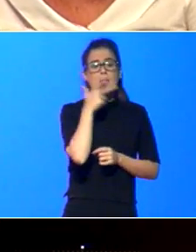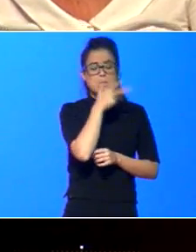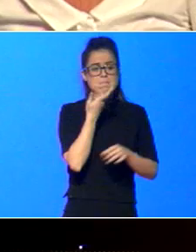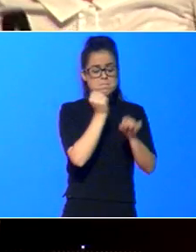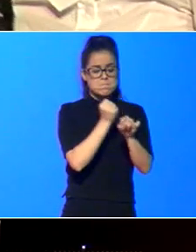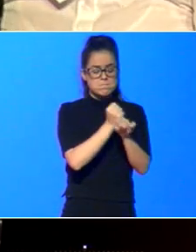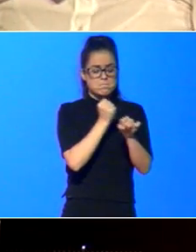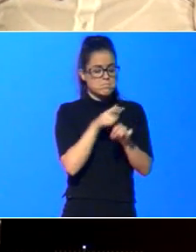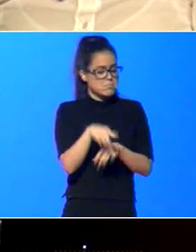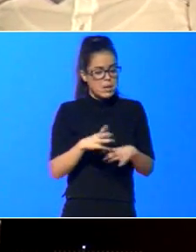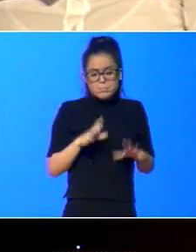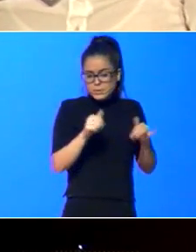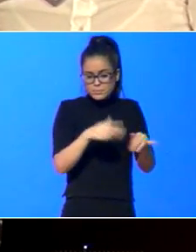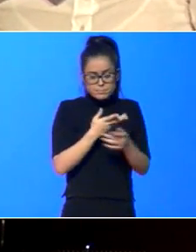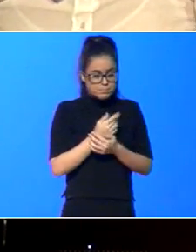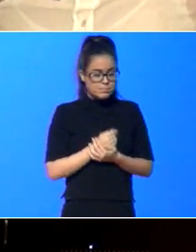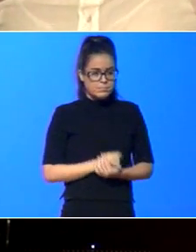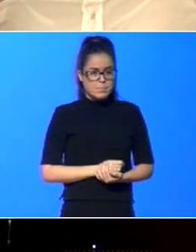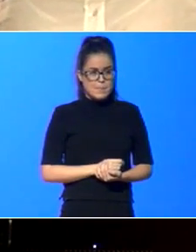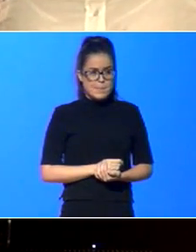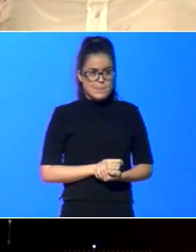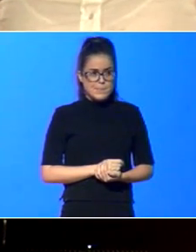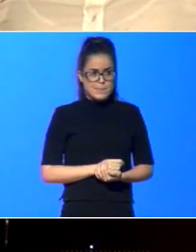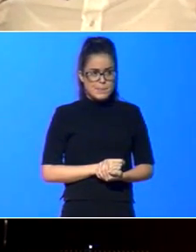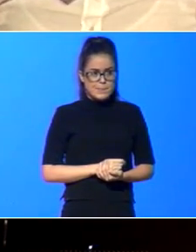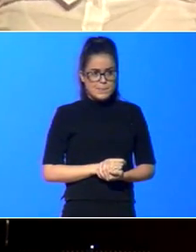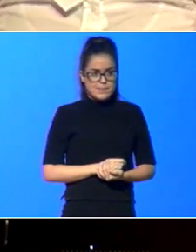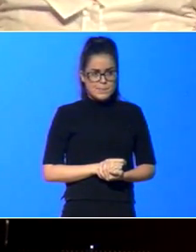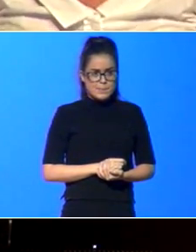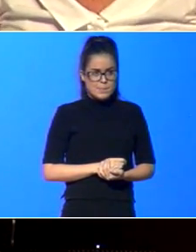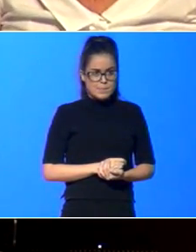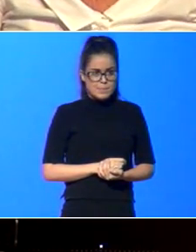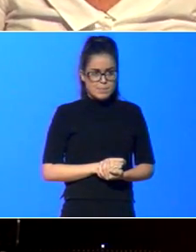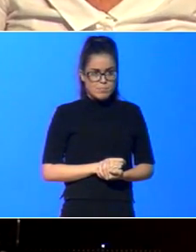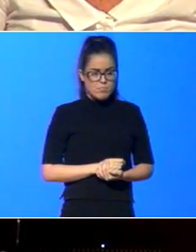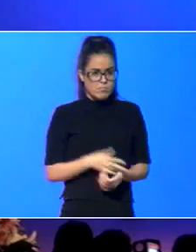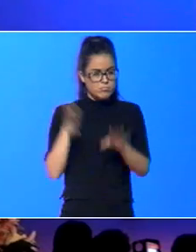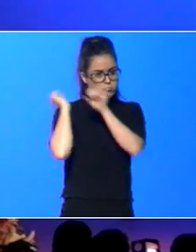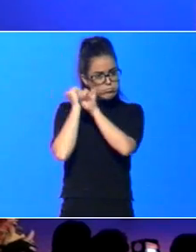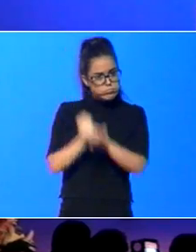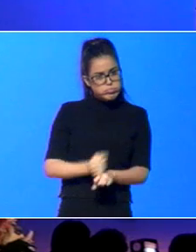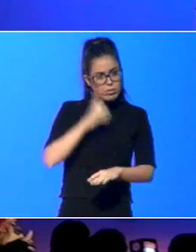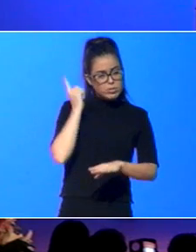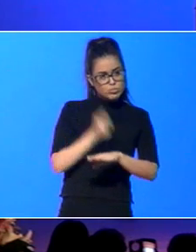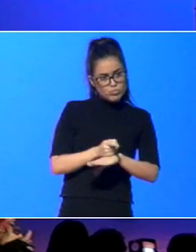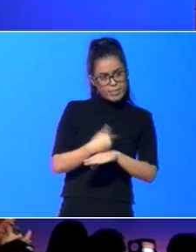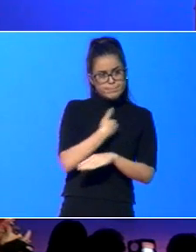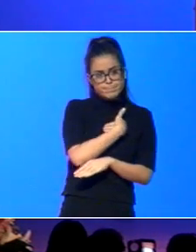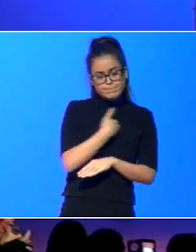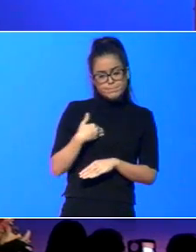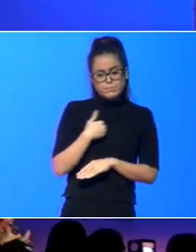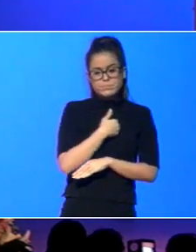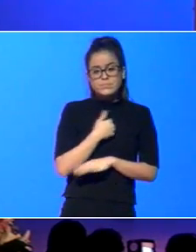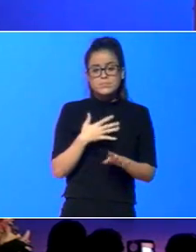bertan segitzen dut. Eta urte mordo bat zuzendaritzen, ez? Orduan igual ni ez